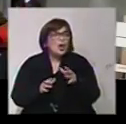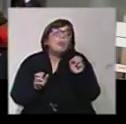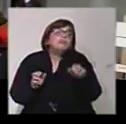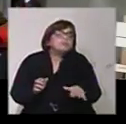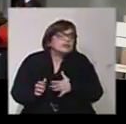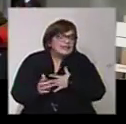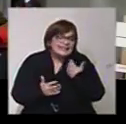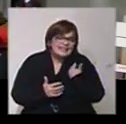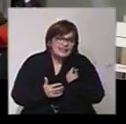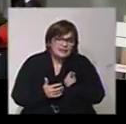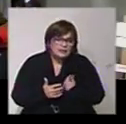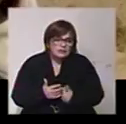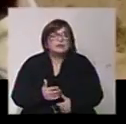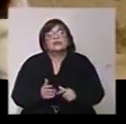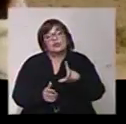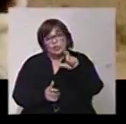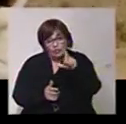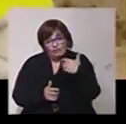muy triste, obviamente.